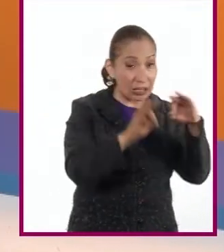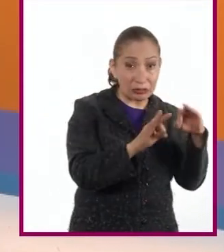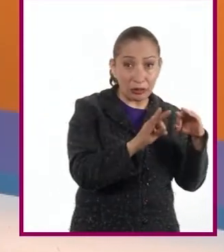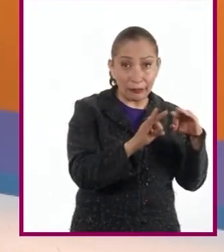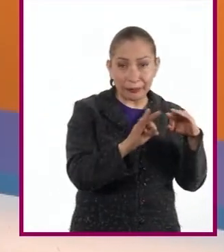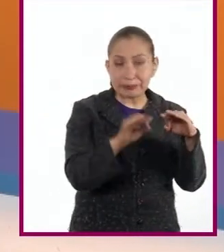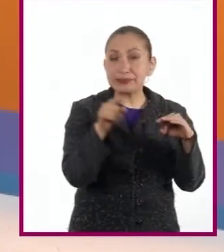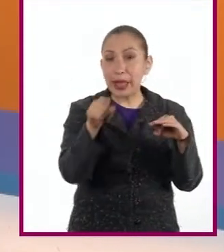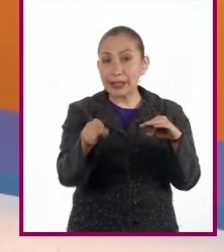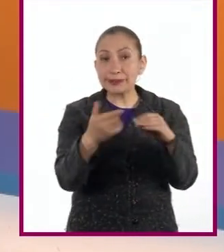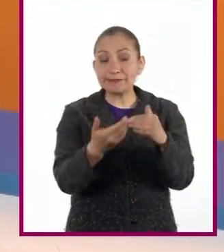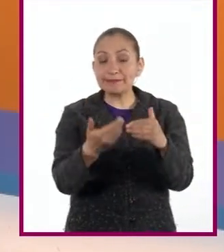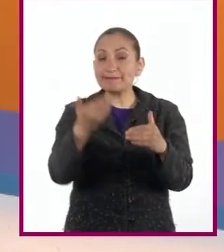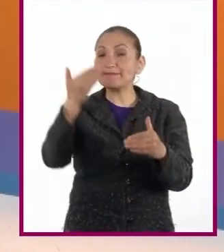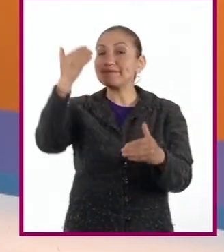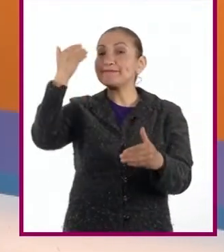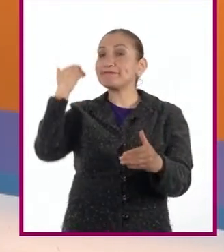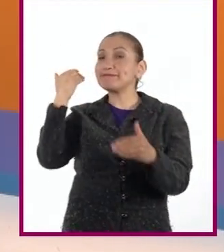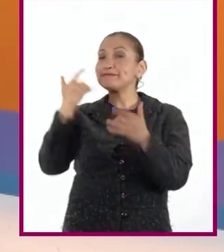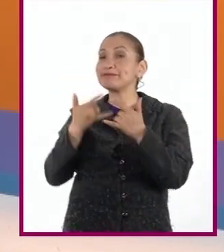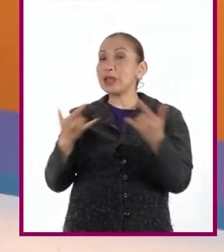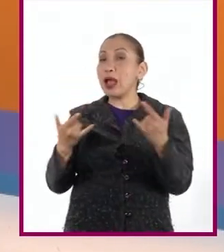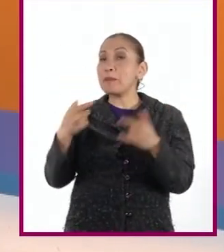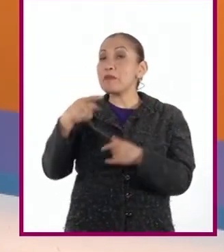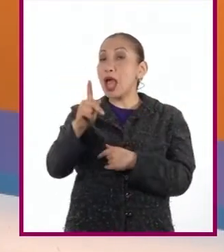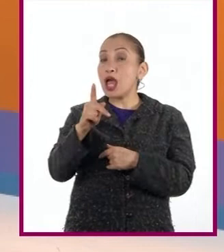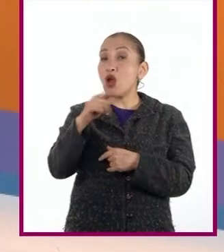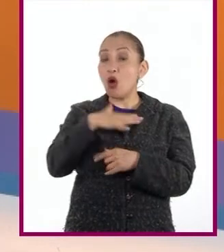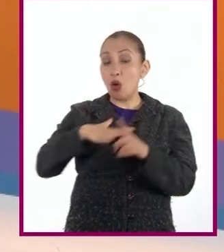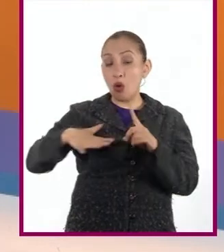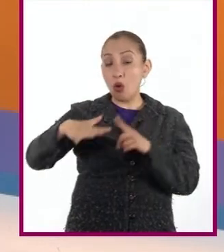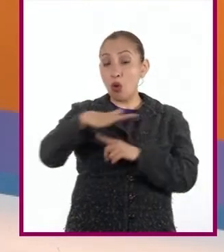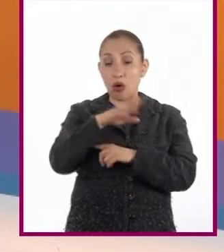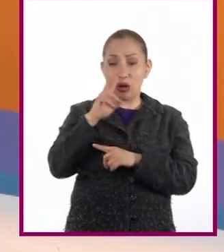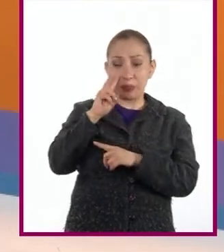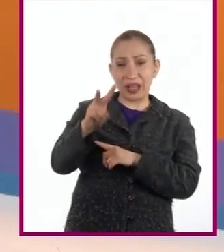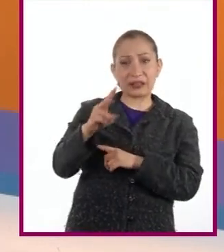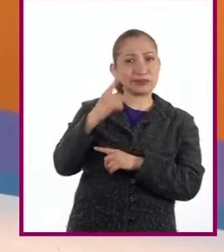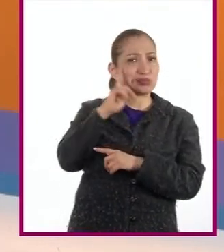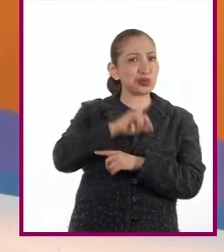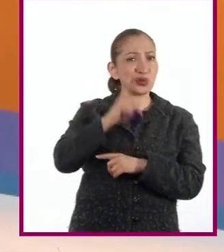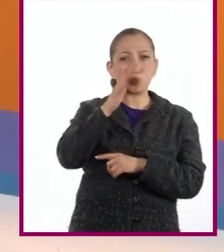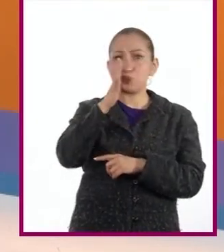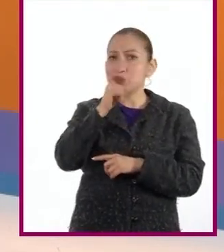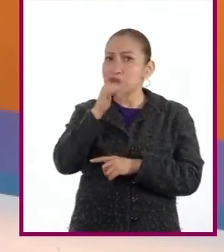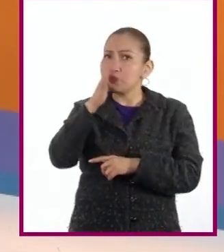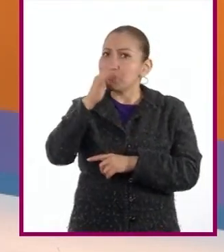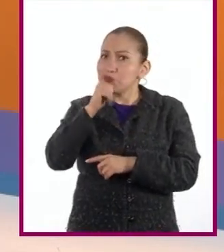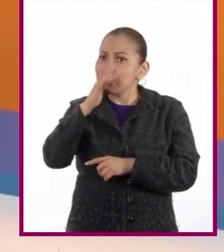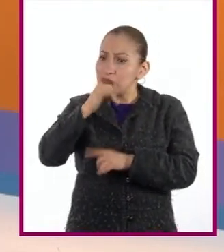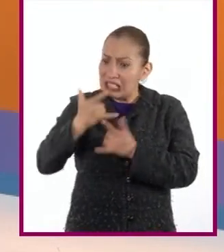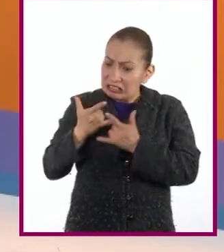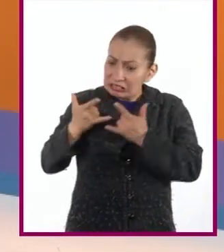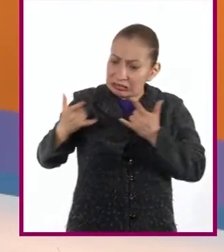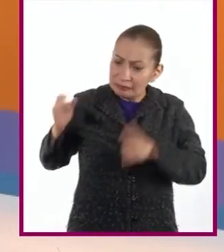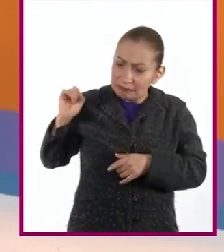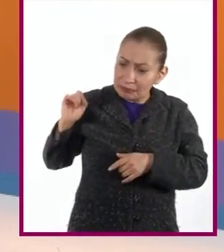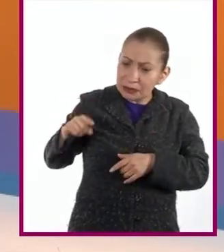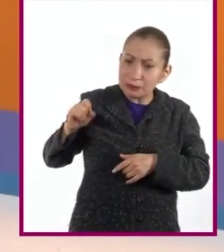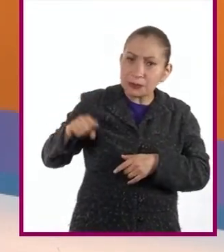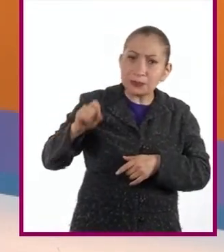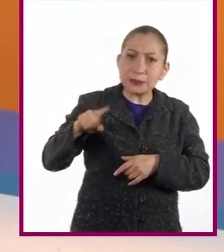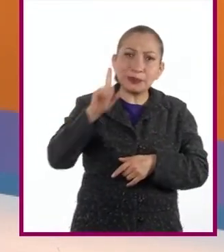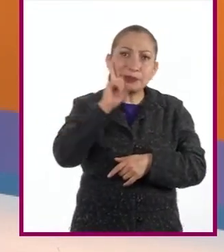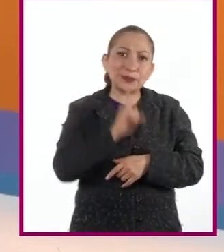hombres fue un antecedente, pero principalmente la condición de desventaja que a lo largo de la historia han enfrentado